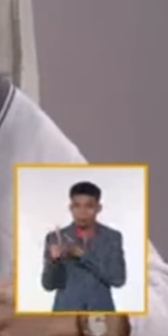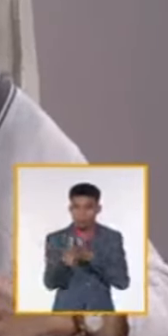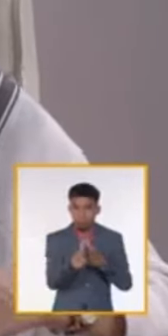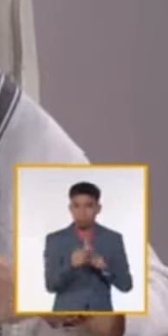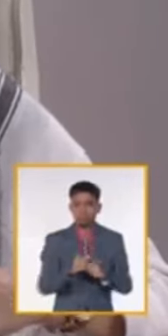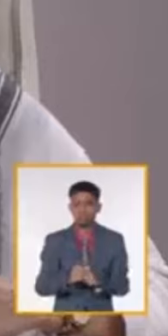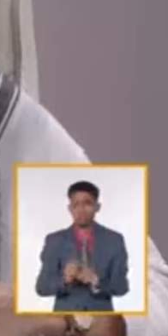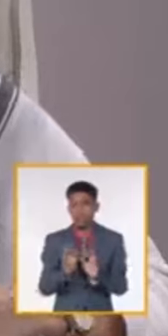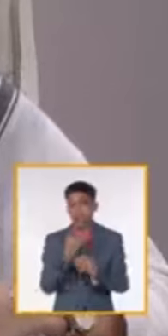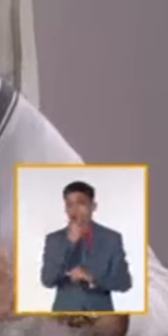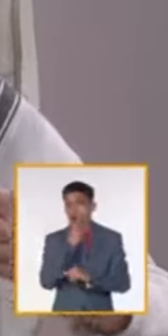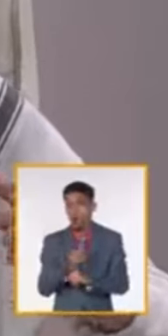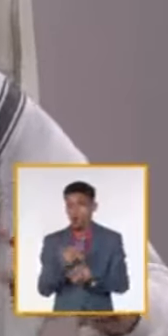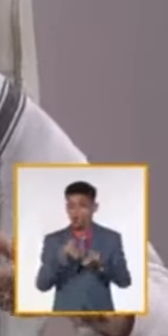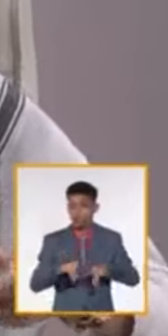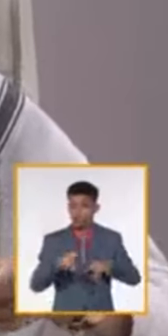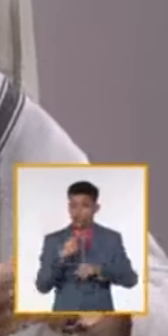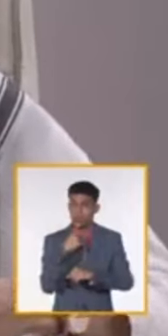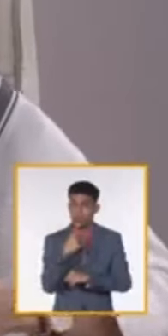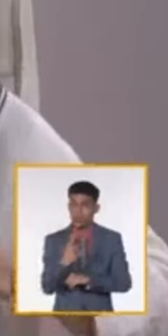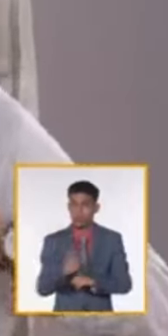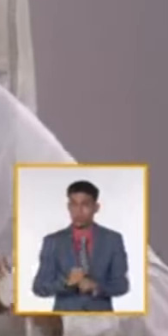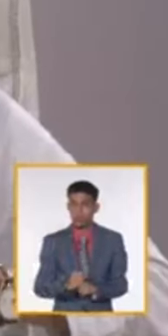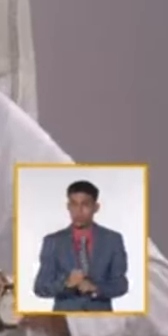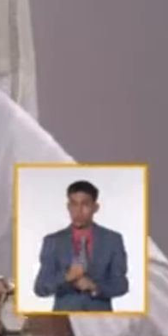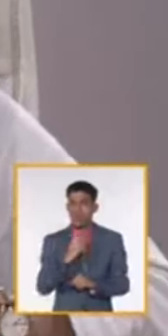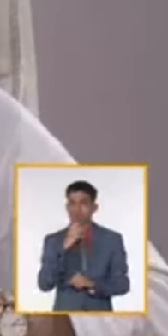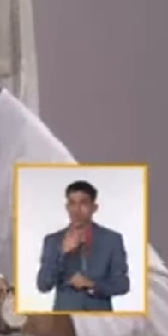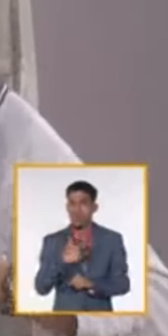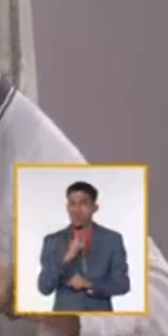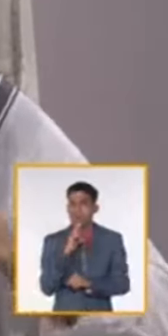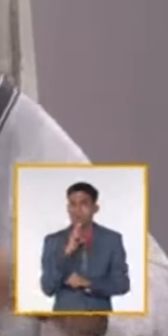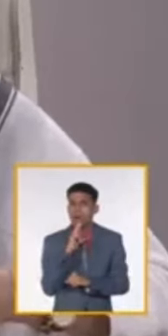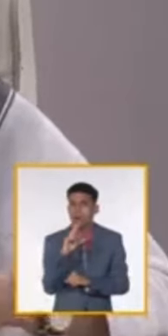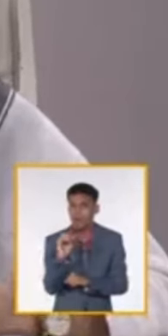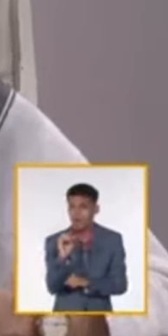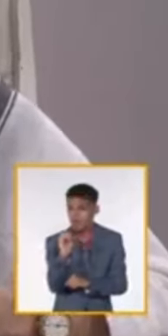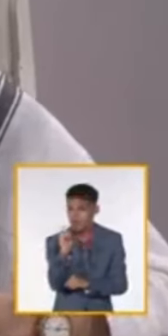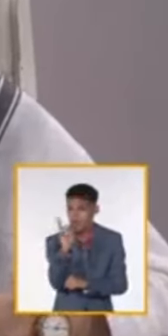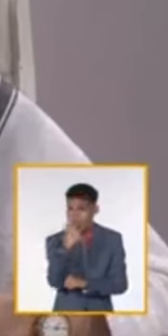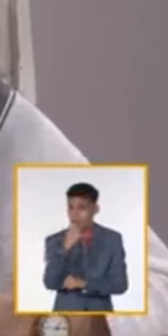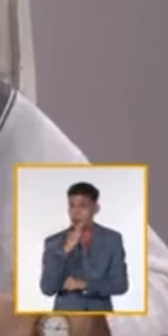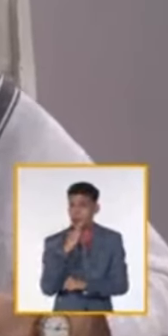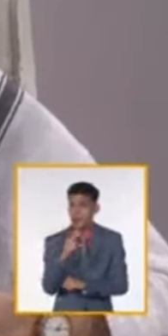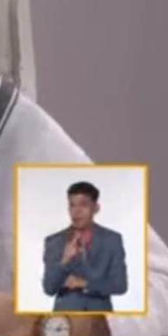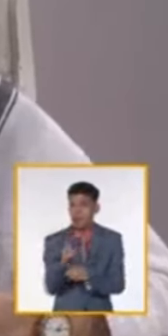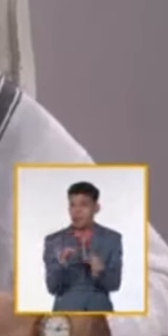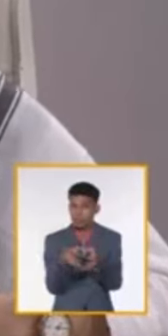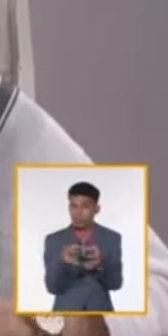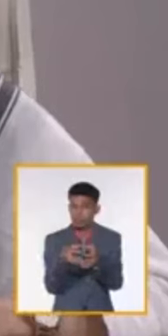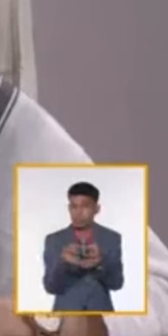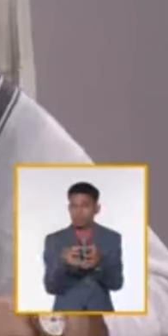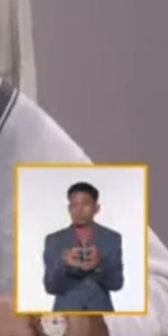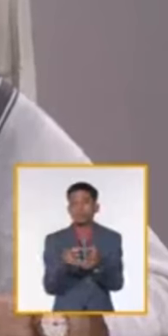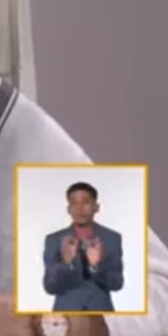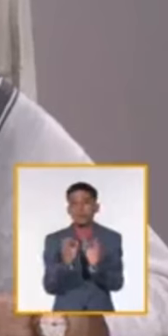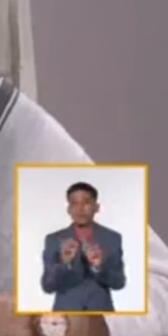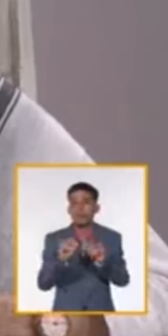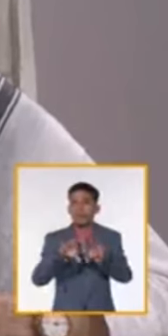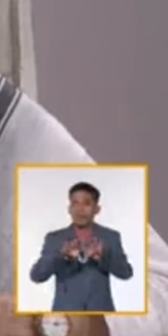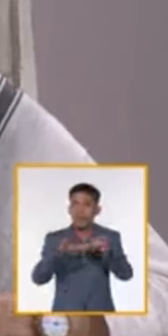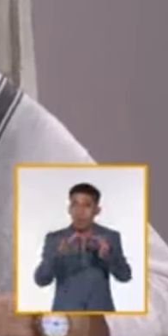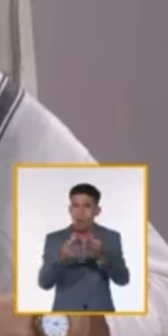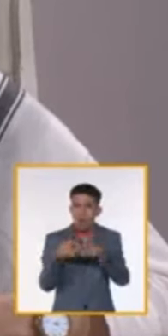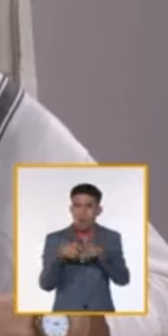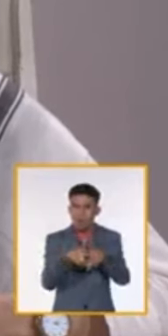diciendo que la única respuesta al castigo colectivo es la acción colectiva y tenemos